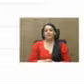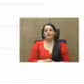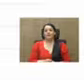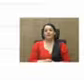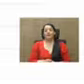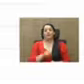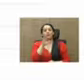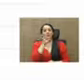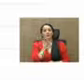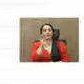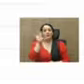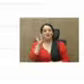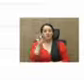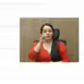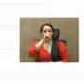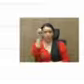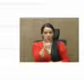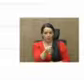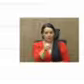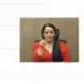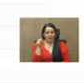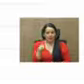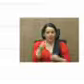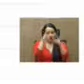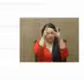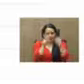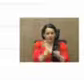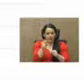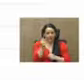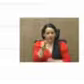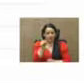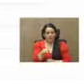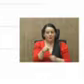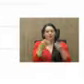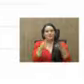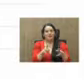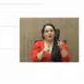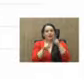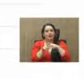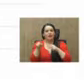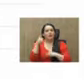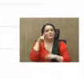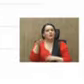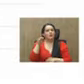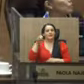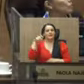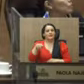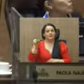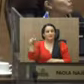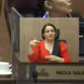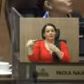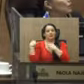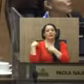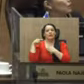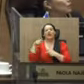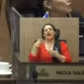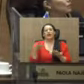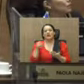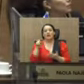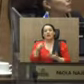El 98% del presupuesto ejecutado por el MEP corresponde a las partidas